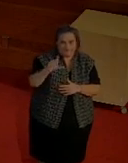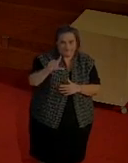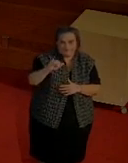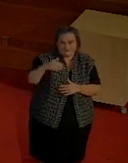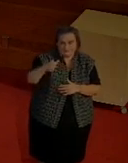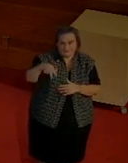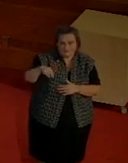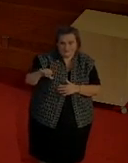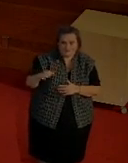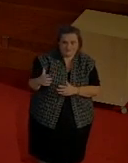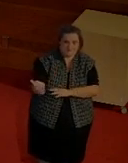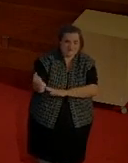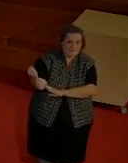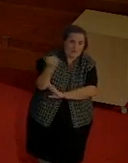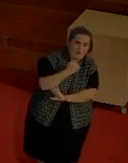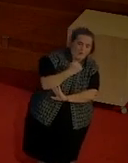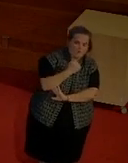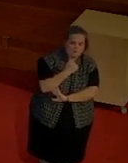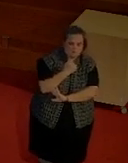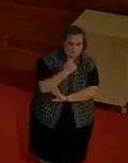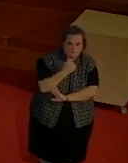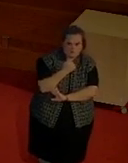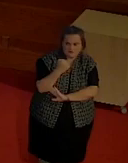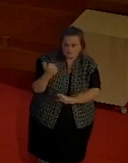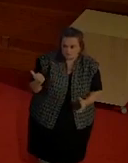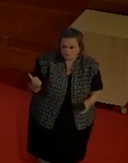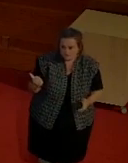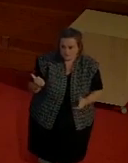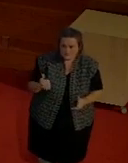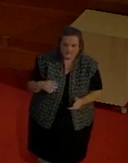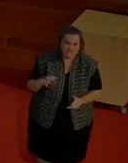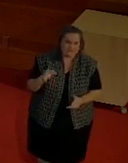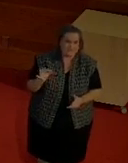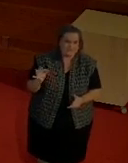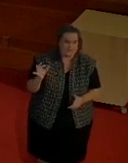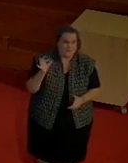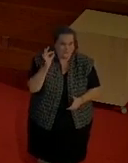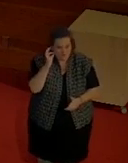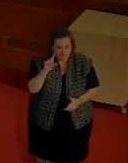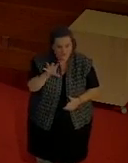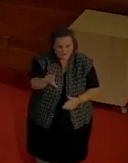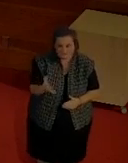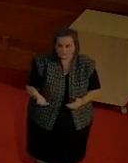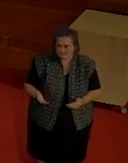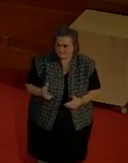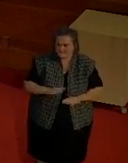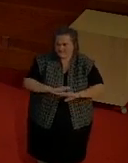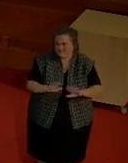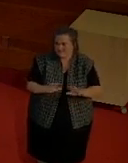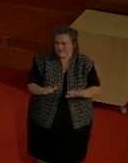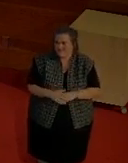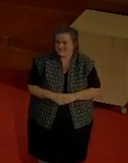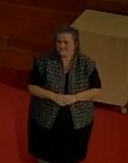no te la has jugado por los tuyos ni ni por las mujeres afganas ni por nada parecido imaginemos que